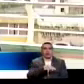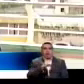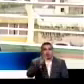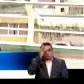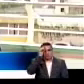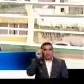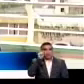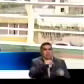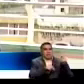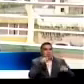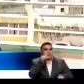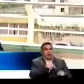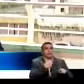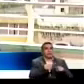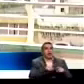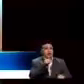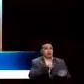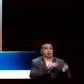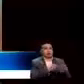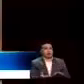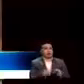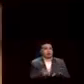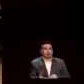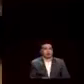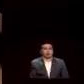esa localidad. Tenemos enseguida el siguiente reportaje.